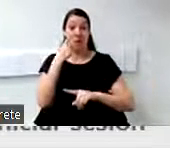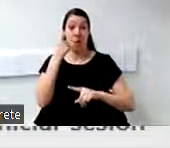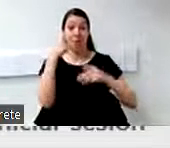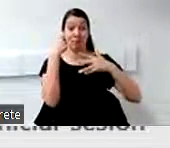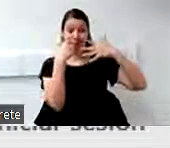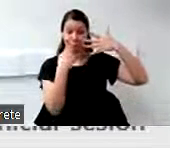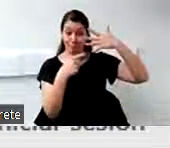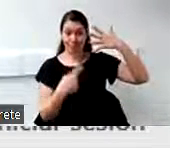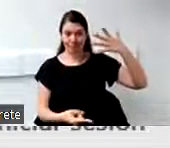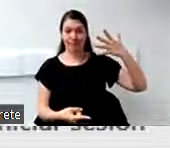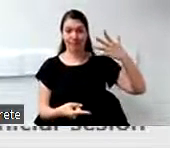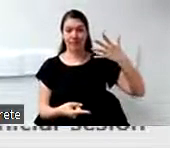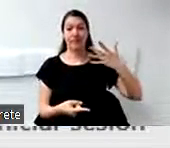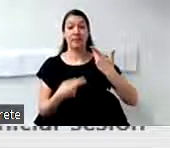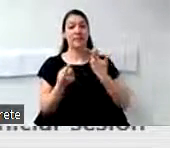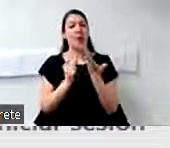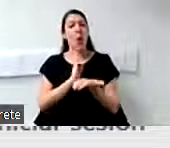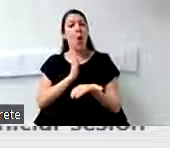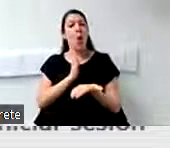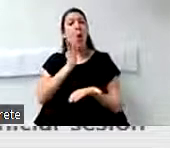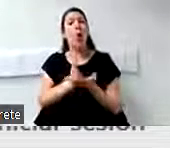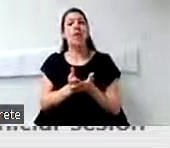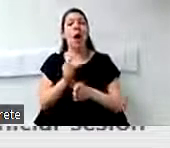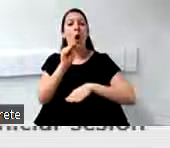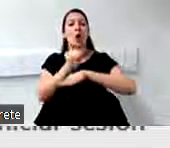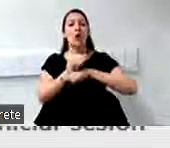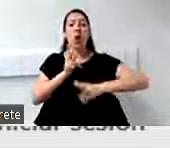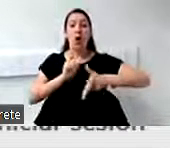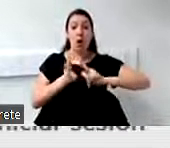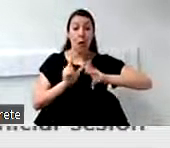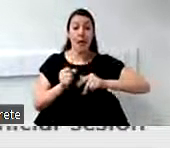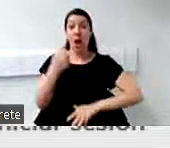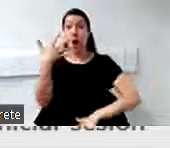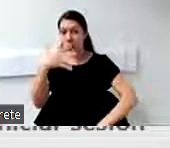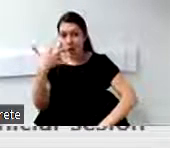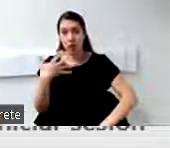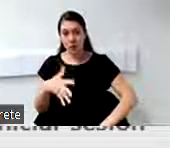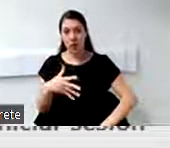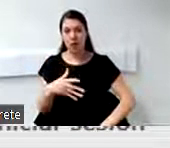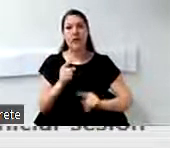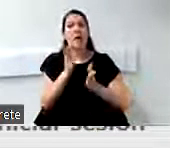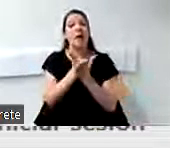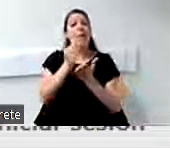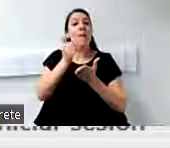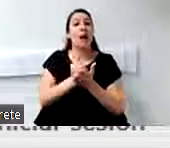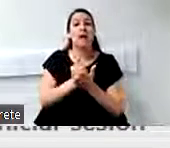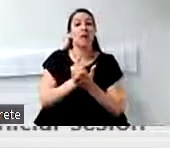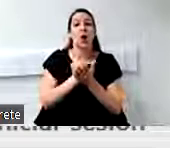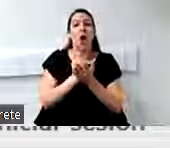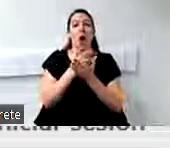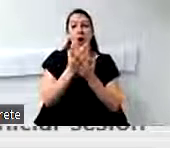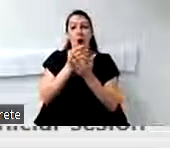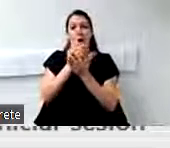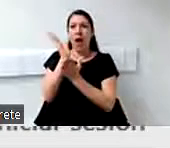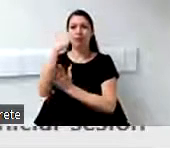cuantas. Fíjense estas últimas. En los cursos de lengua de señas veo que además del costo que pueden tener, vivimos en un departamento alejado de la capital del país